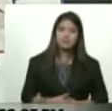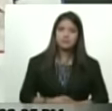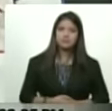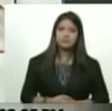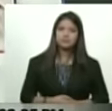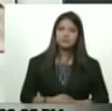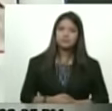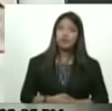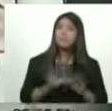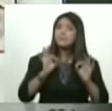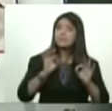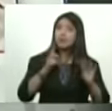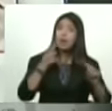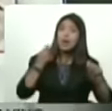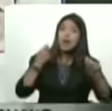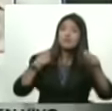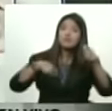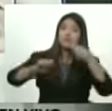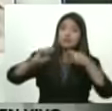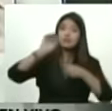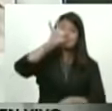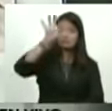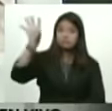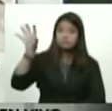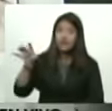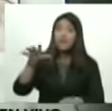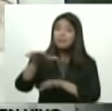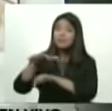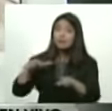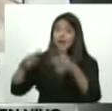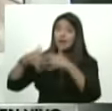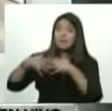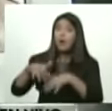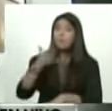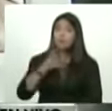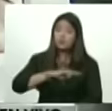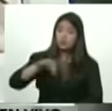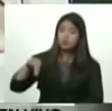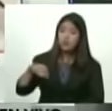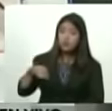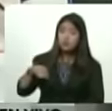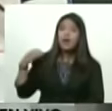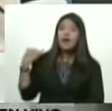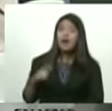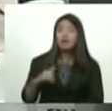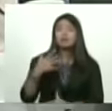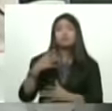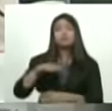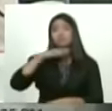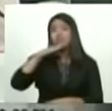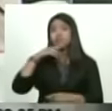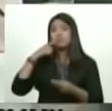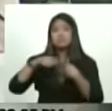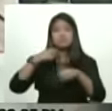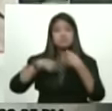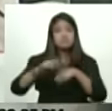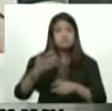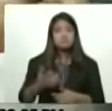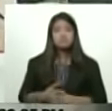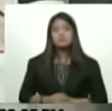en el tema de las exportaciones, donde la mayoría de las empresas, en el caso nuestro como Resimón, tenemos gran capacidad para afrontar pues